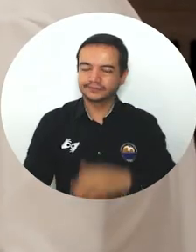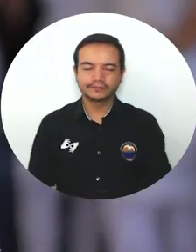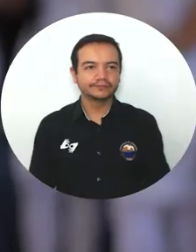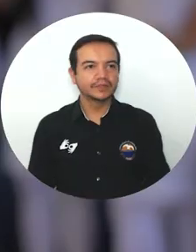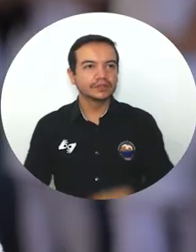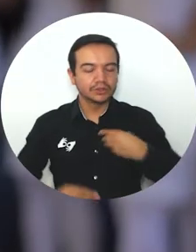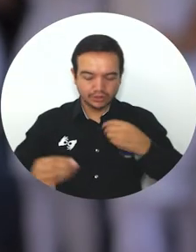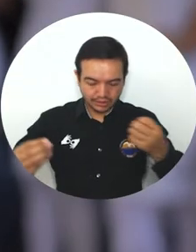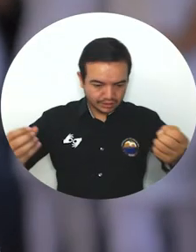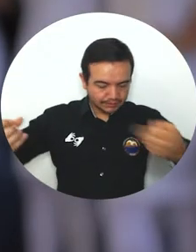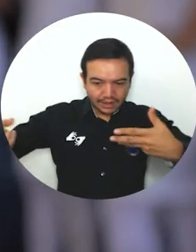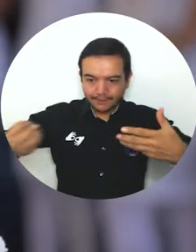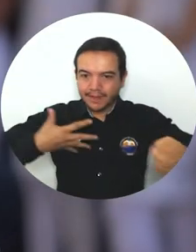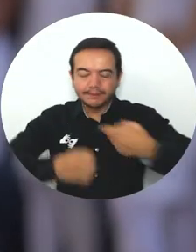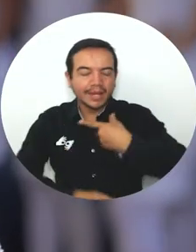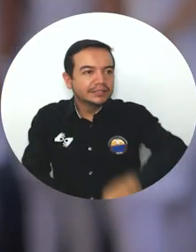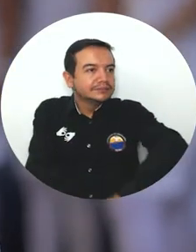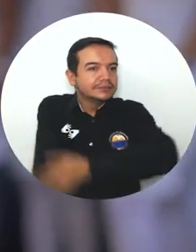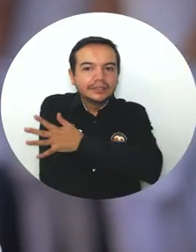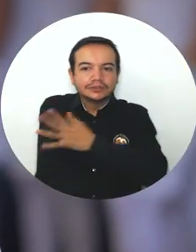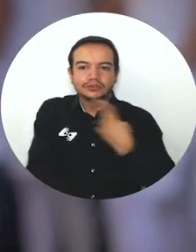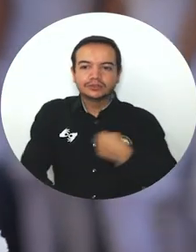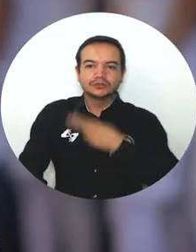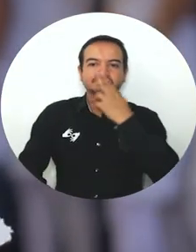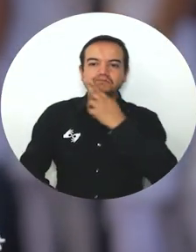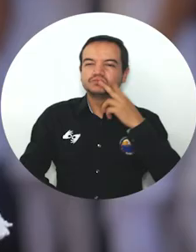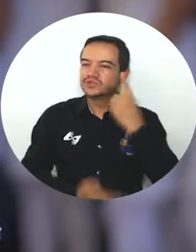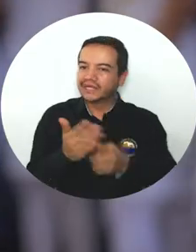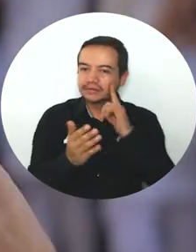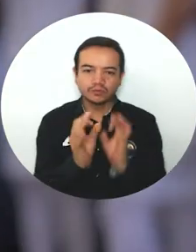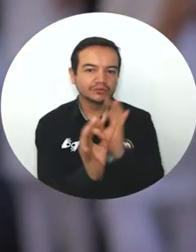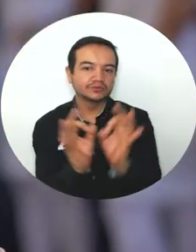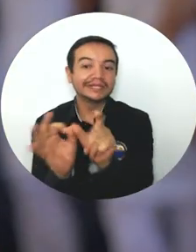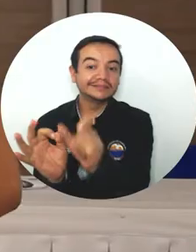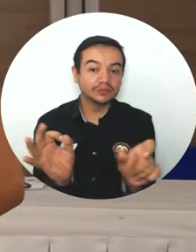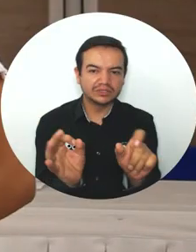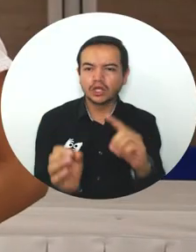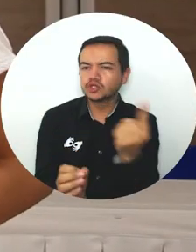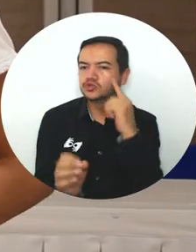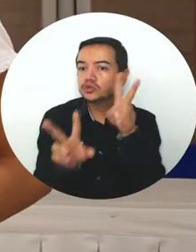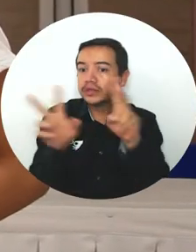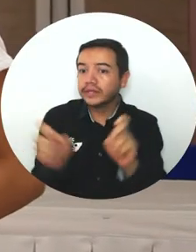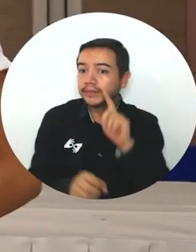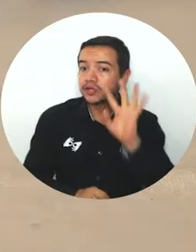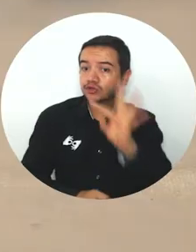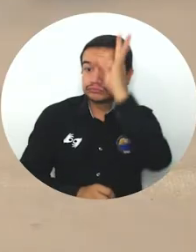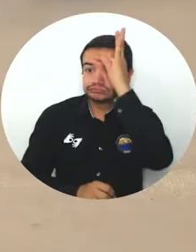pues el compromiso es a cuidar a nuestros pacientes, a comprometernos no solamente en la parte clínica, sino en la parte